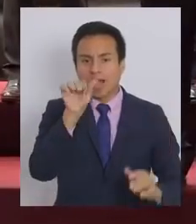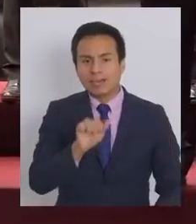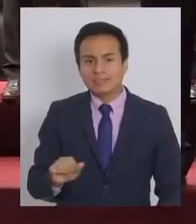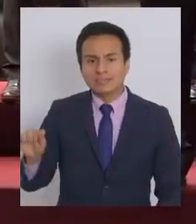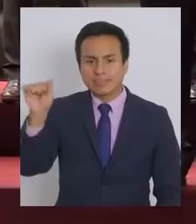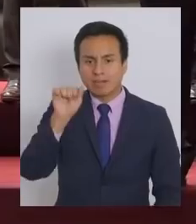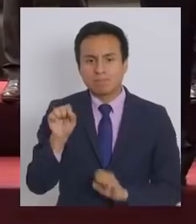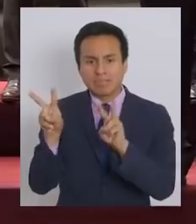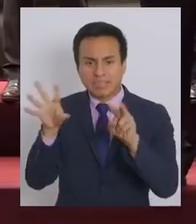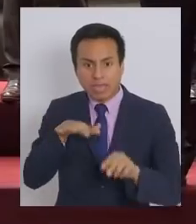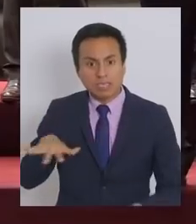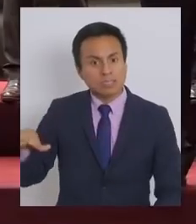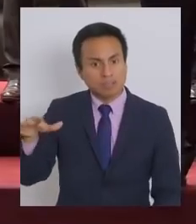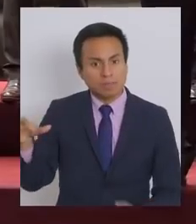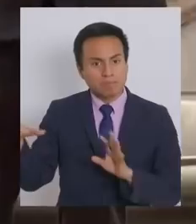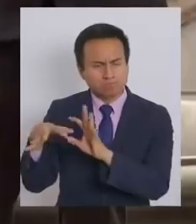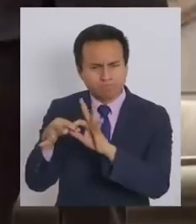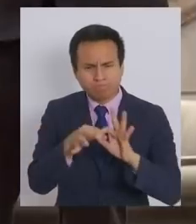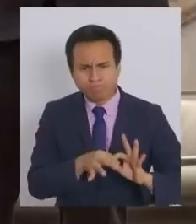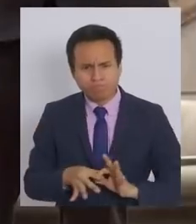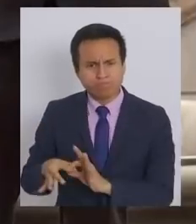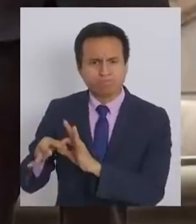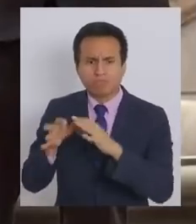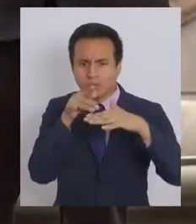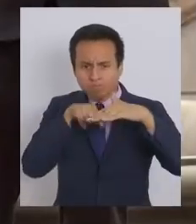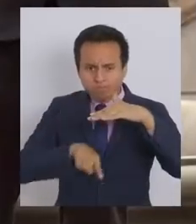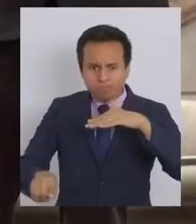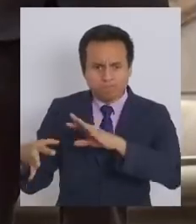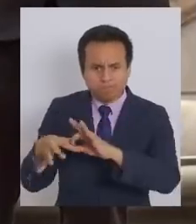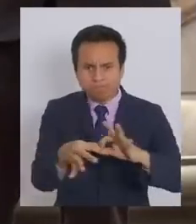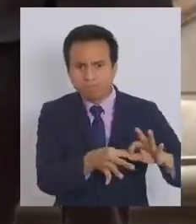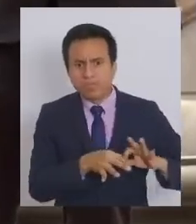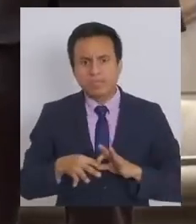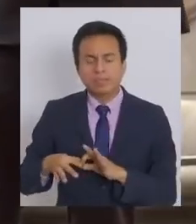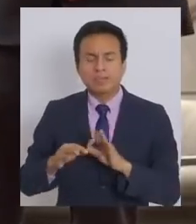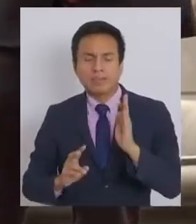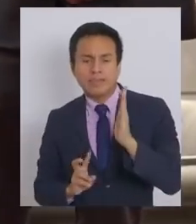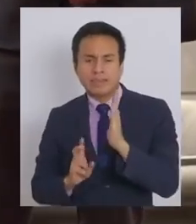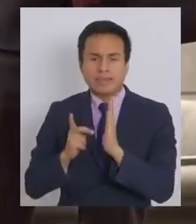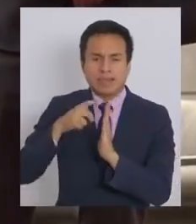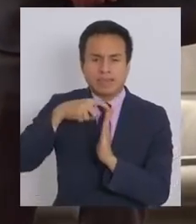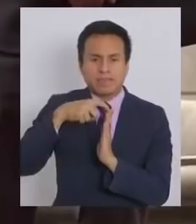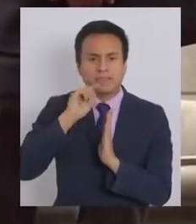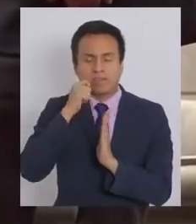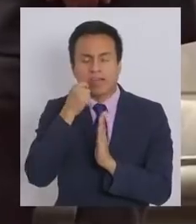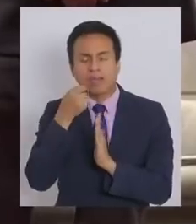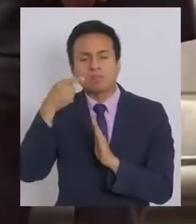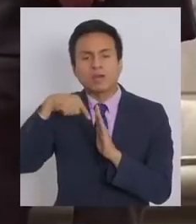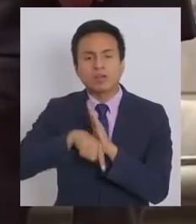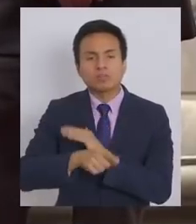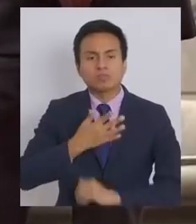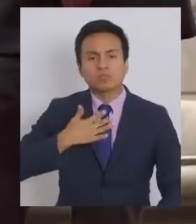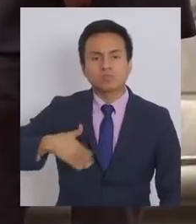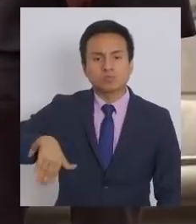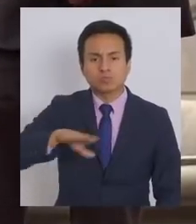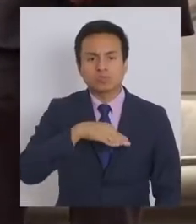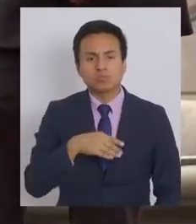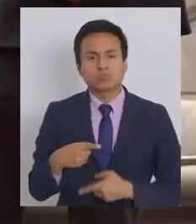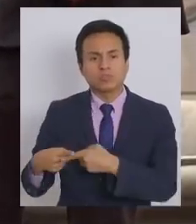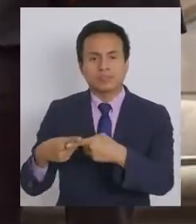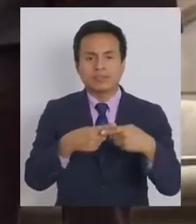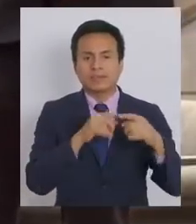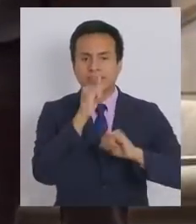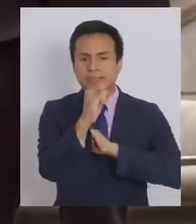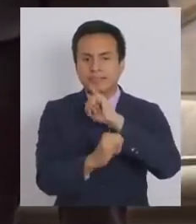Asia-Pacífico. Eso es algo que nos va a permitir dar un paso gigante para incorporarnos en plenitud a esta sociedad